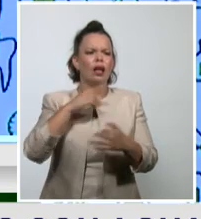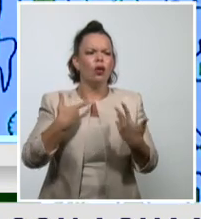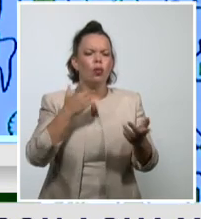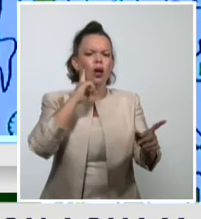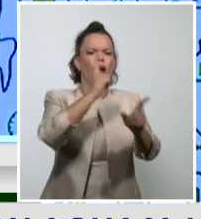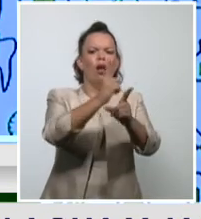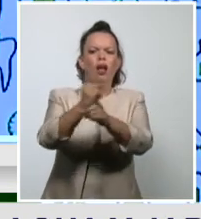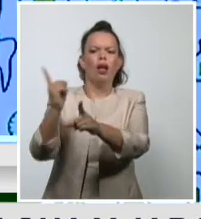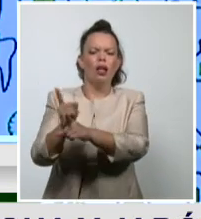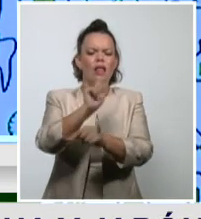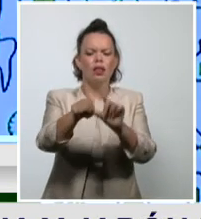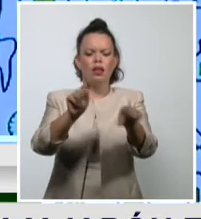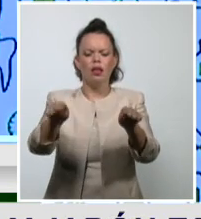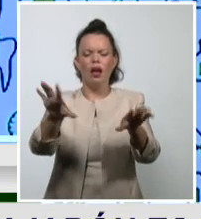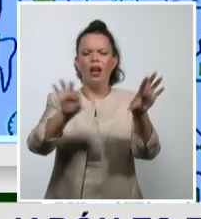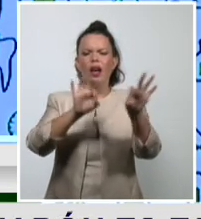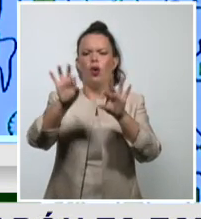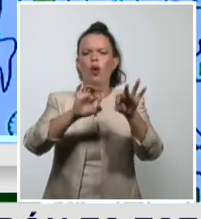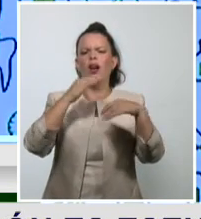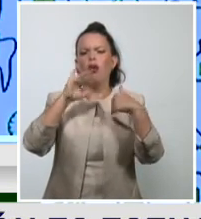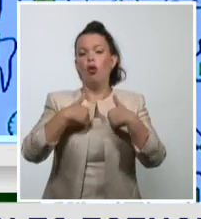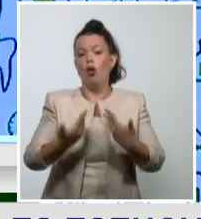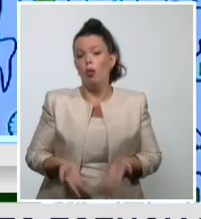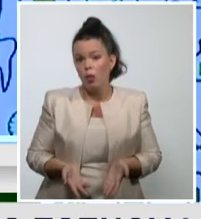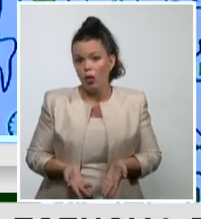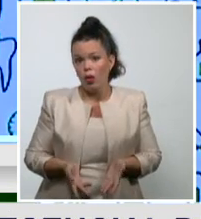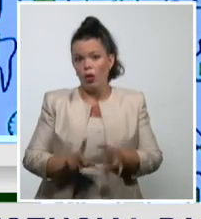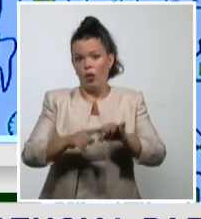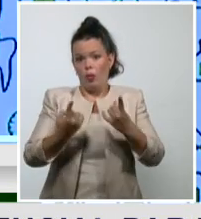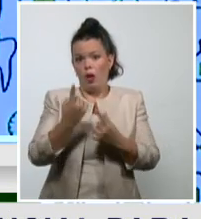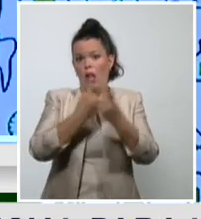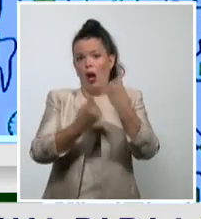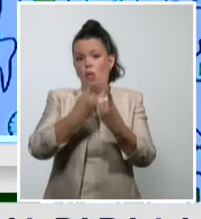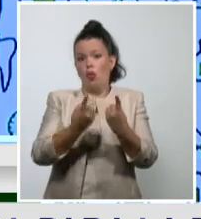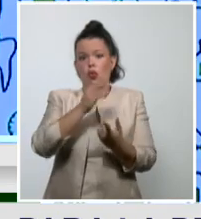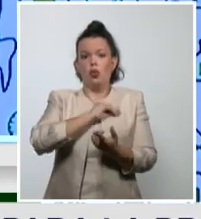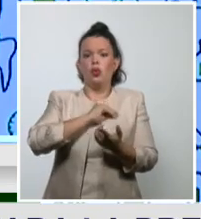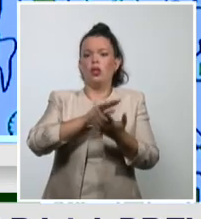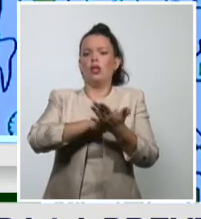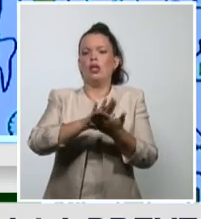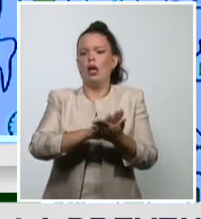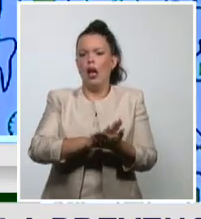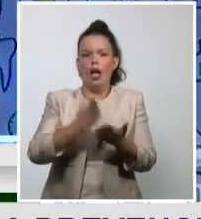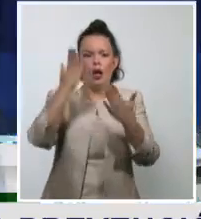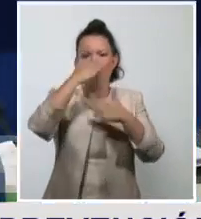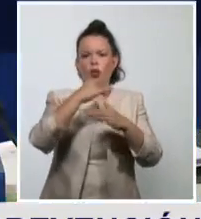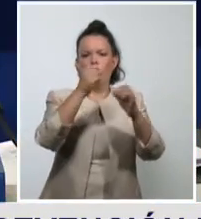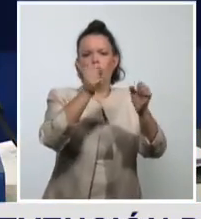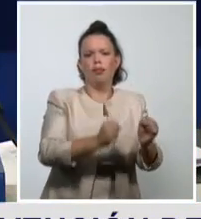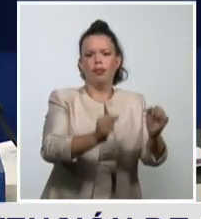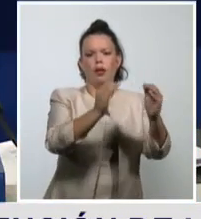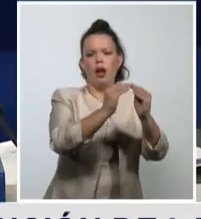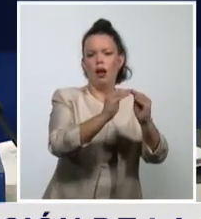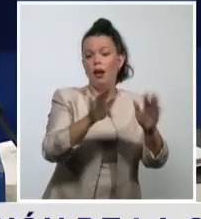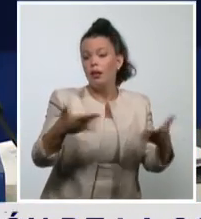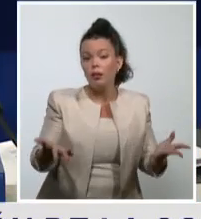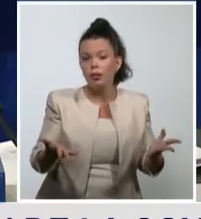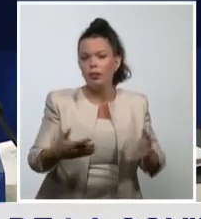identificadas y que, por lo tanto, no están bajo sospecha o vigilancia epidemiológica? Bueno, excepto